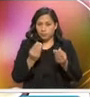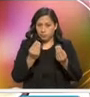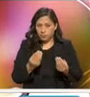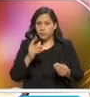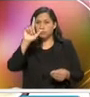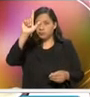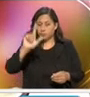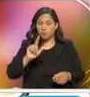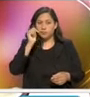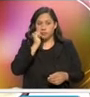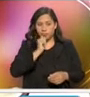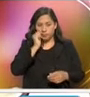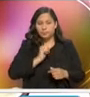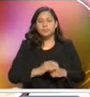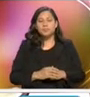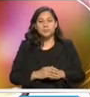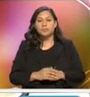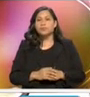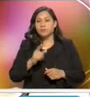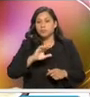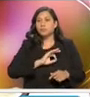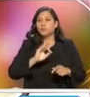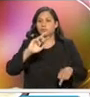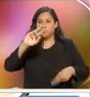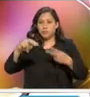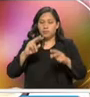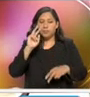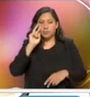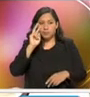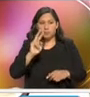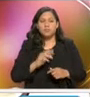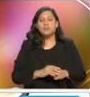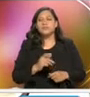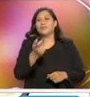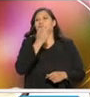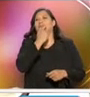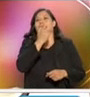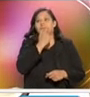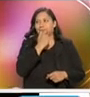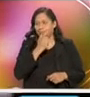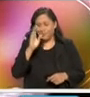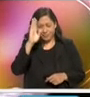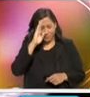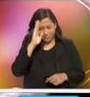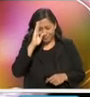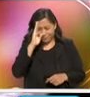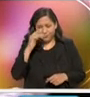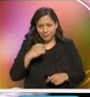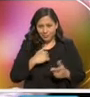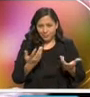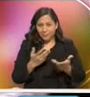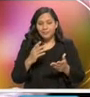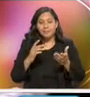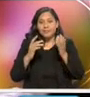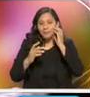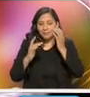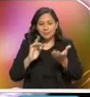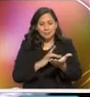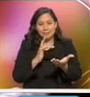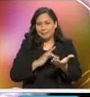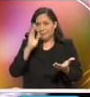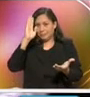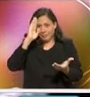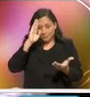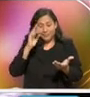los lunes. Okay. No dejen de ir. Se van a reír de las barbaridades que hacemos con el celular. Iniciamos